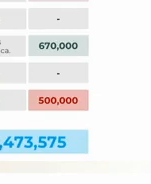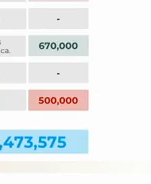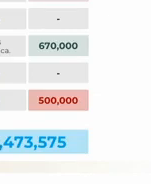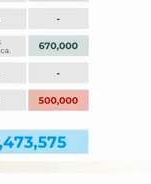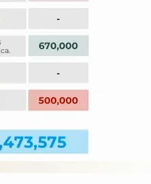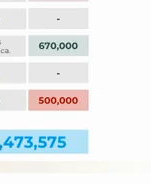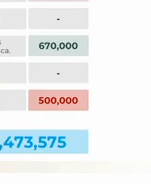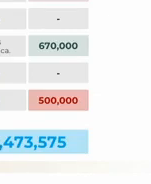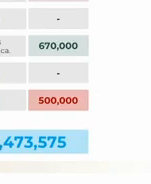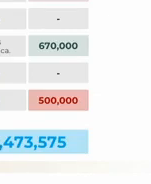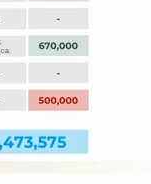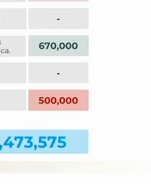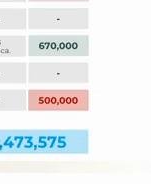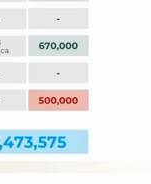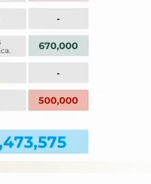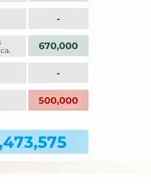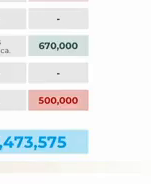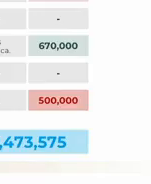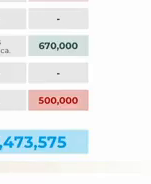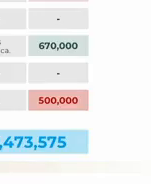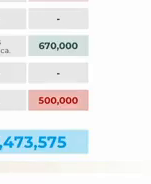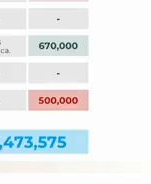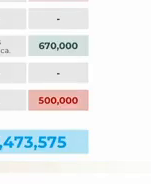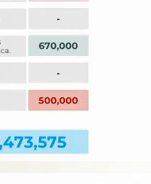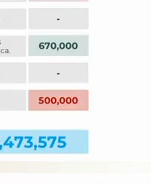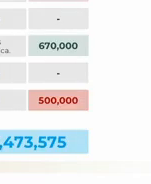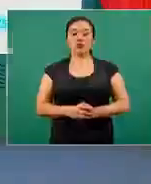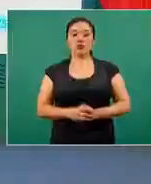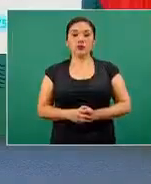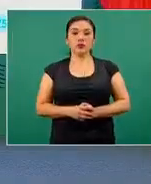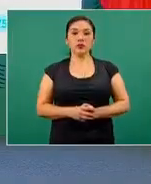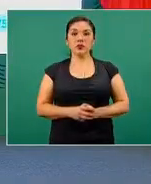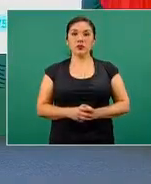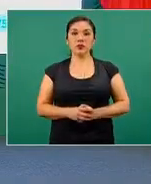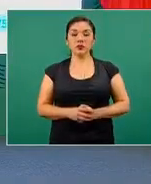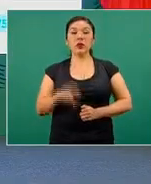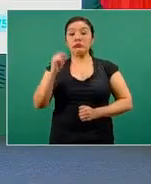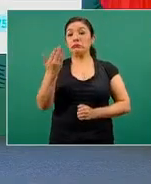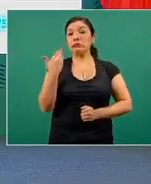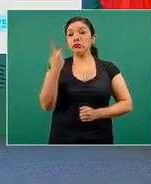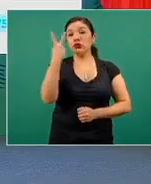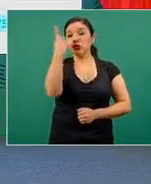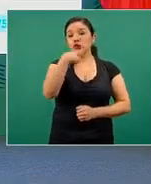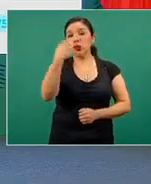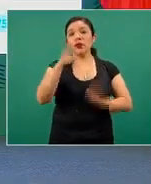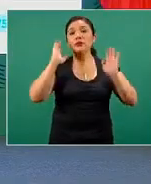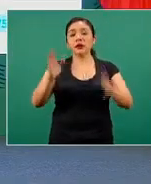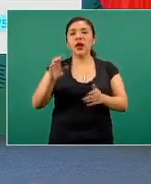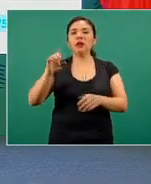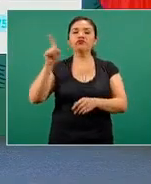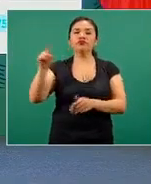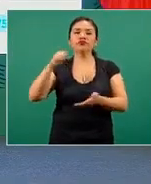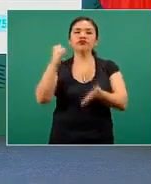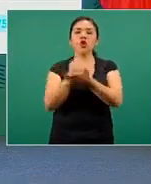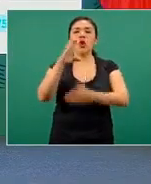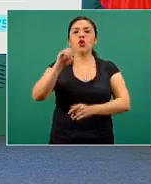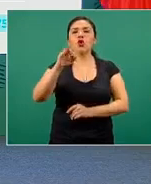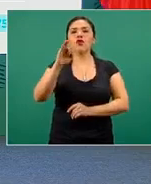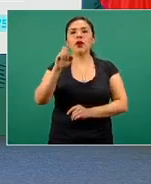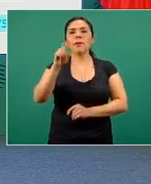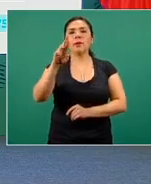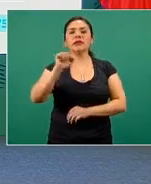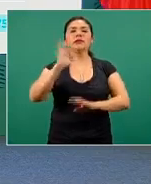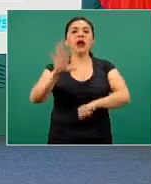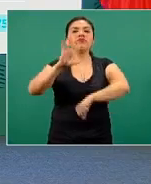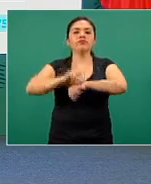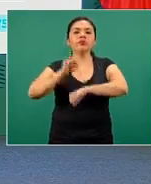recibimos estas 500,000 de Sinovac y hace menos de 2 horas COFEPRIS liberó ya estas 670,000. Por